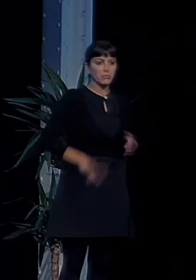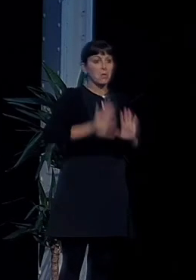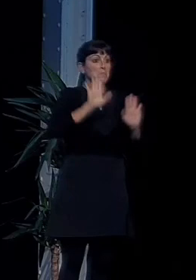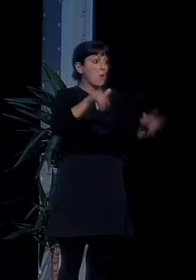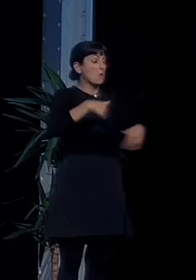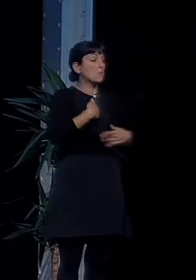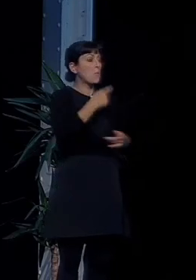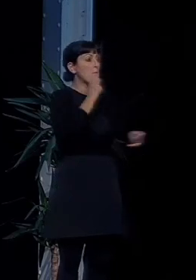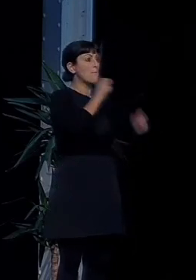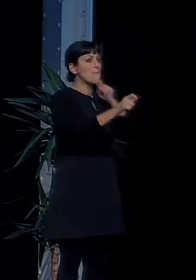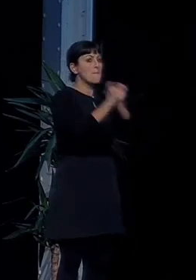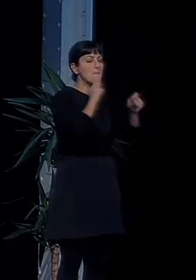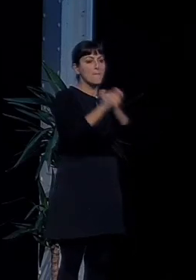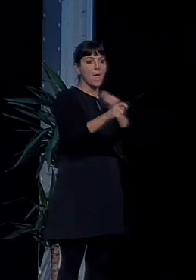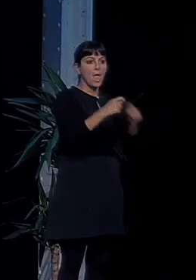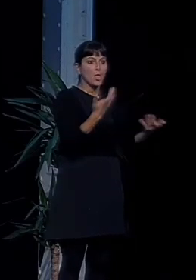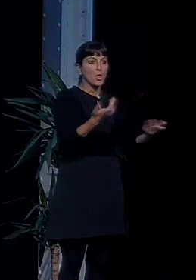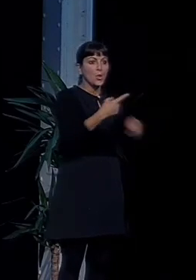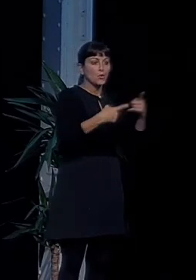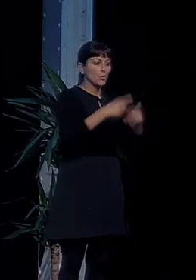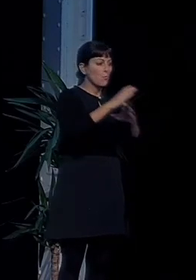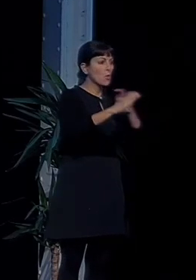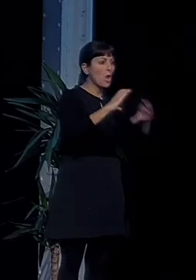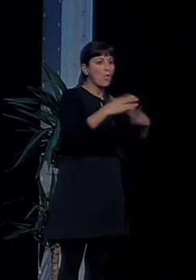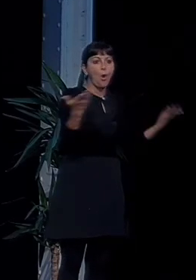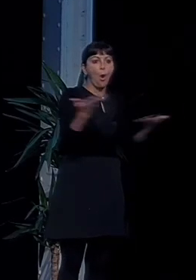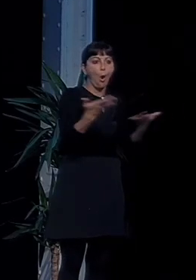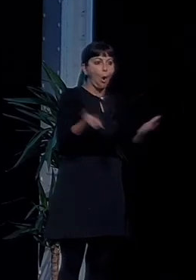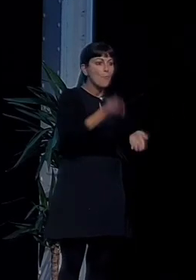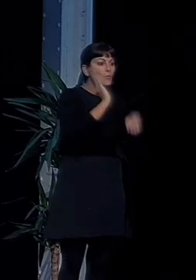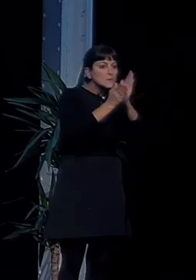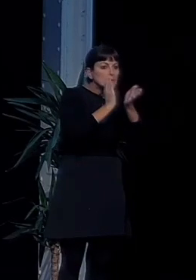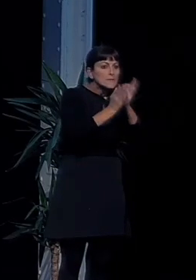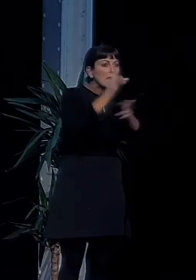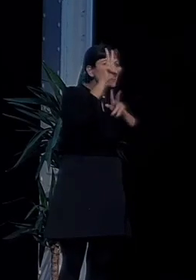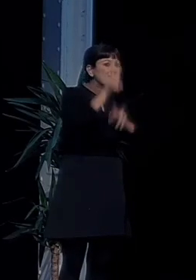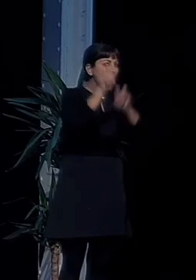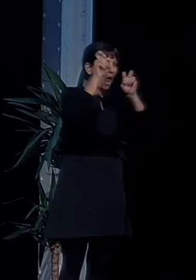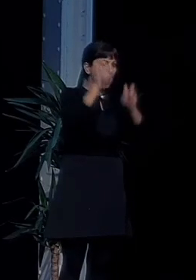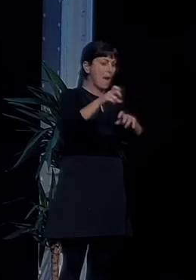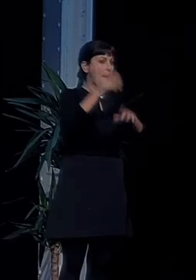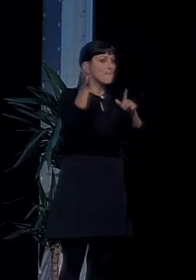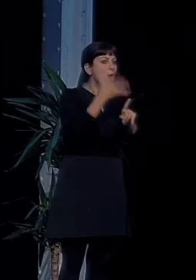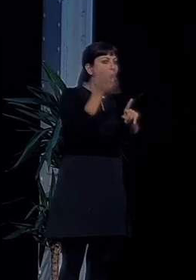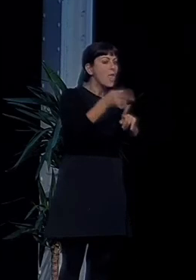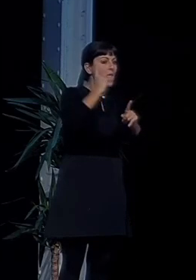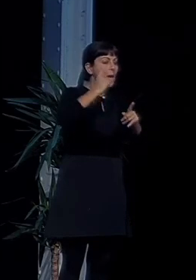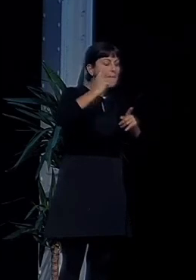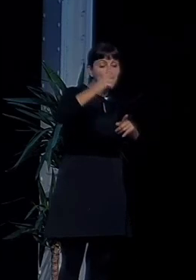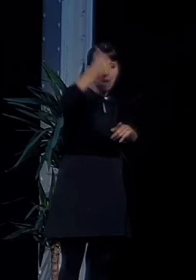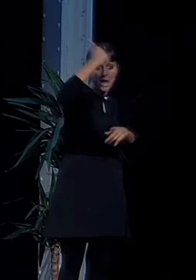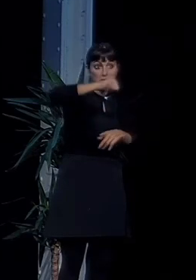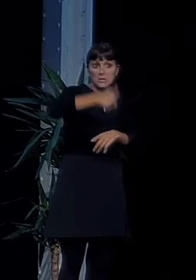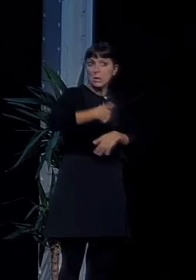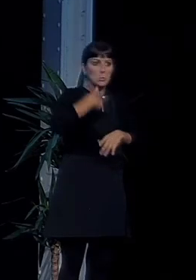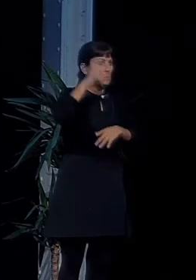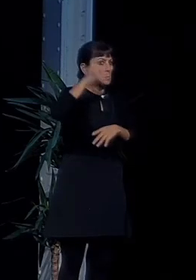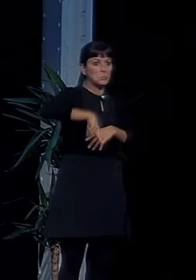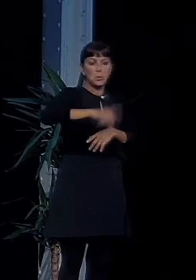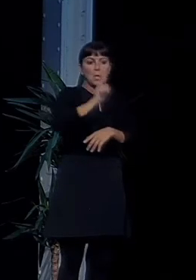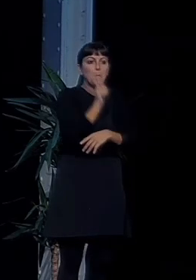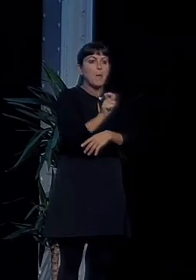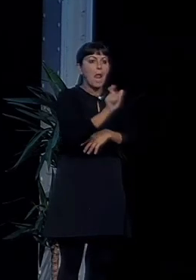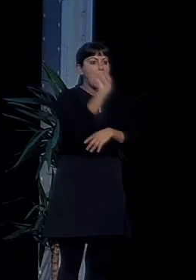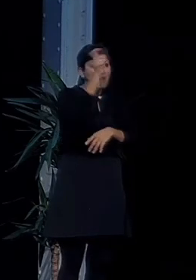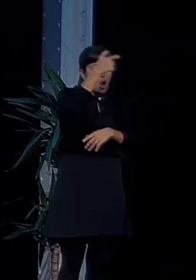medios tratan la violencia machista y no se me había ocurrido entrar en detalle sobre el tema del concepto del terror